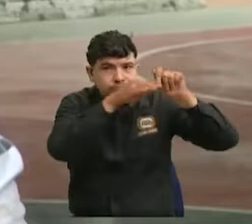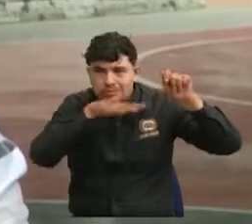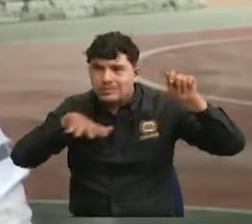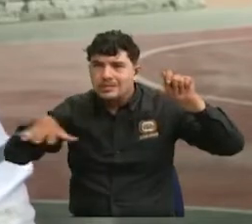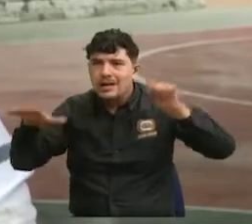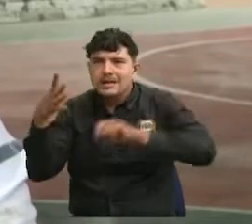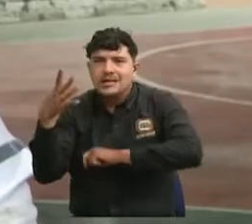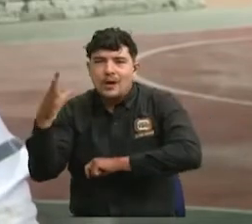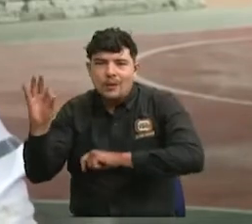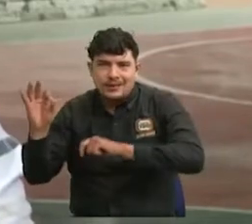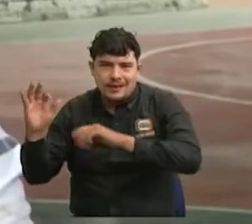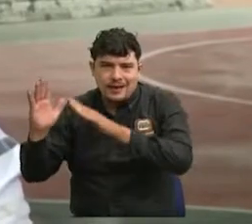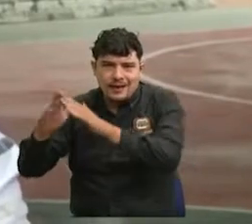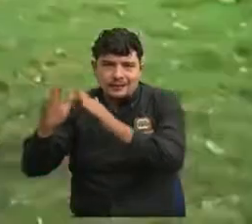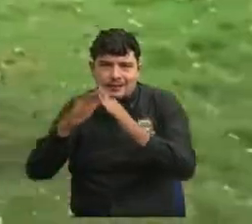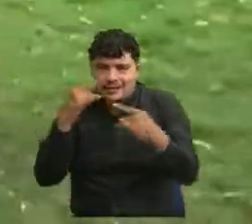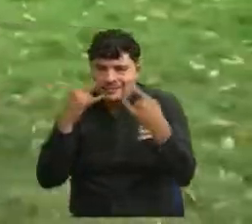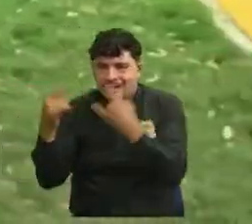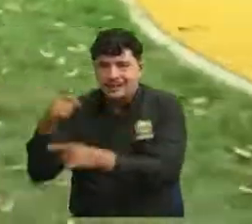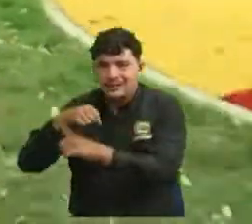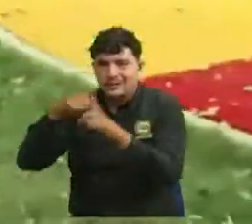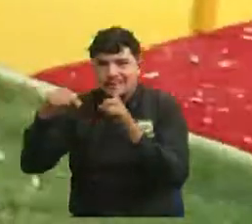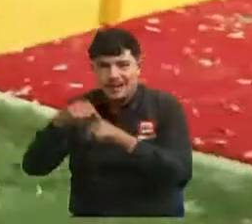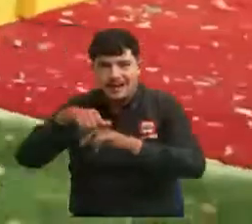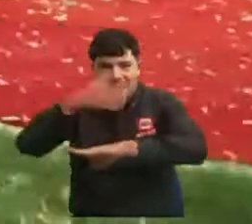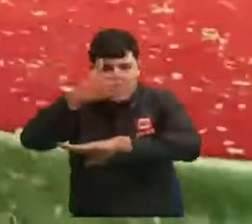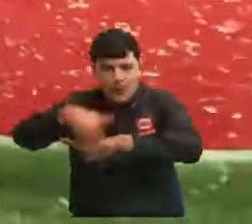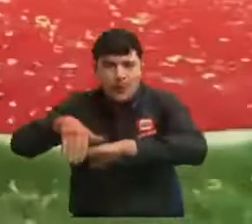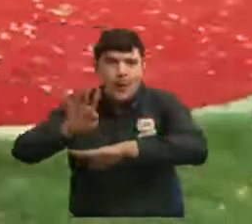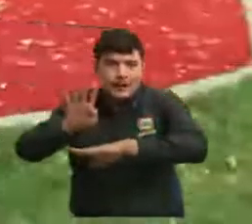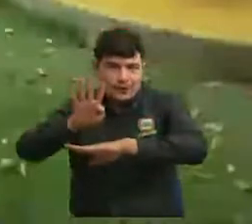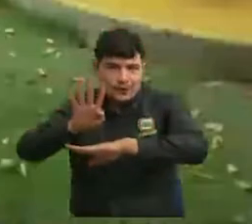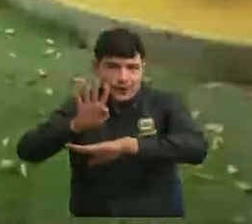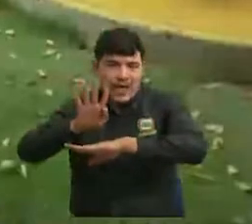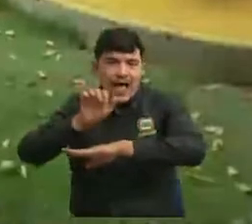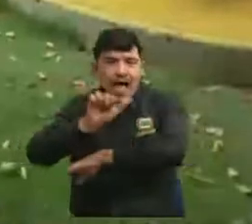divididas en 4 manzanas, A, B, C y D. En la actualidad, el